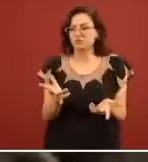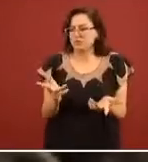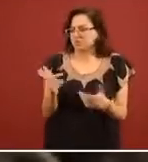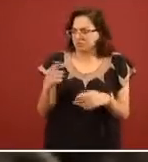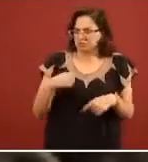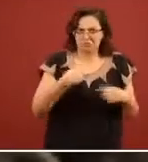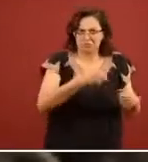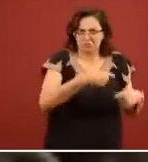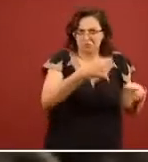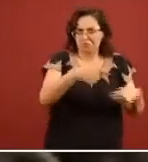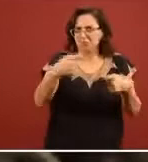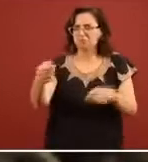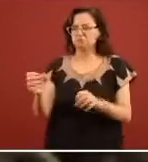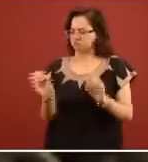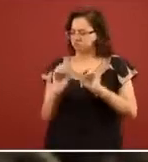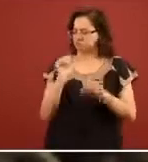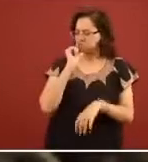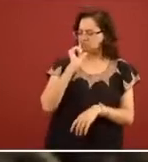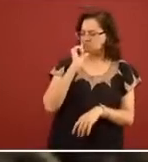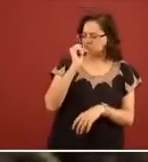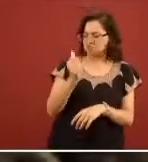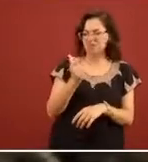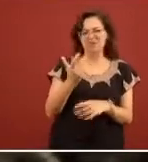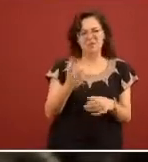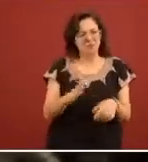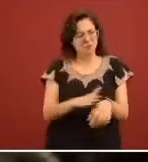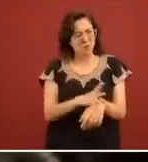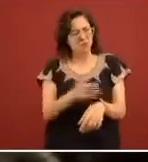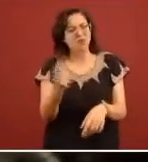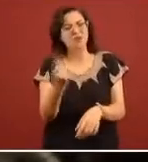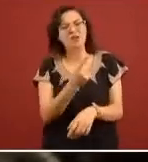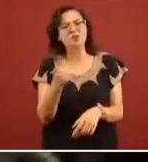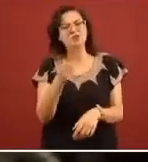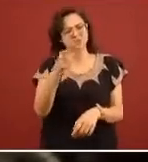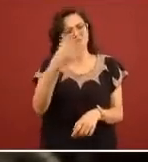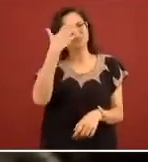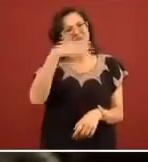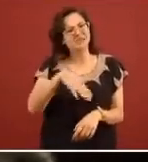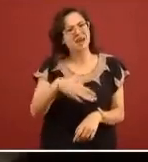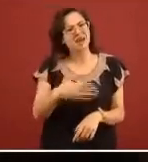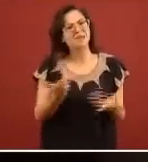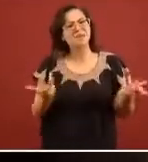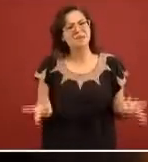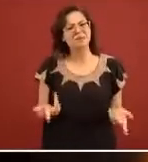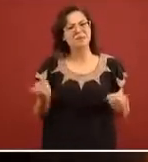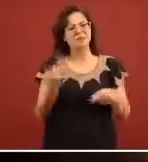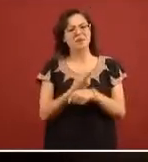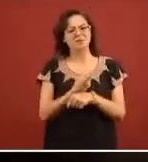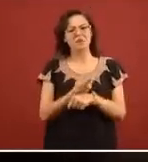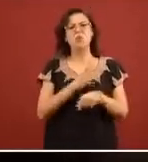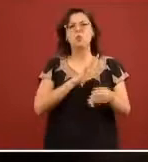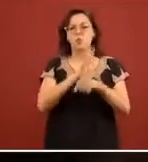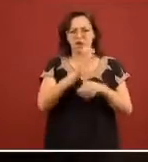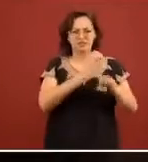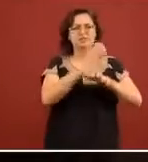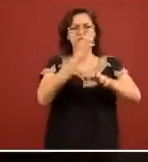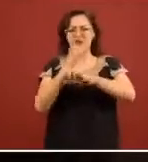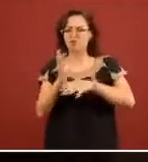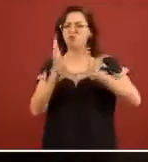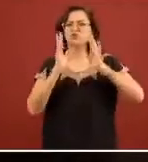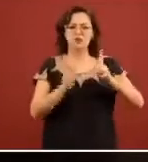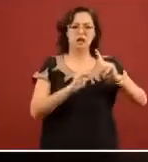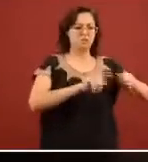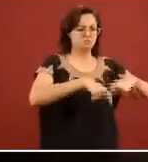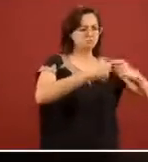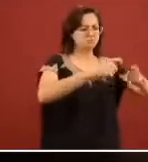han sido entregados en estos puentes humanitarios. Yo le quisiera preguntar si tiene el detalle de en qué estados realmente sí ya se